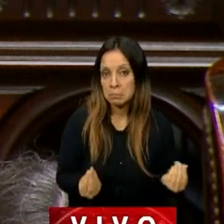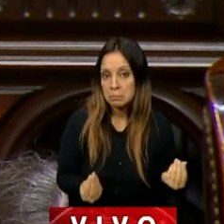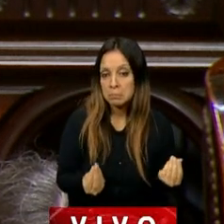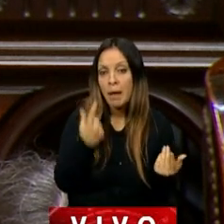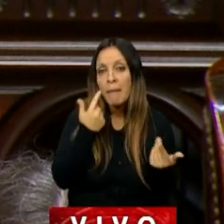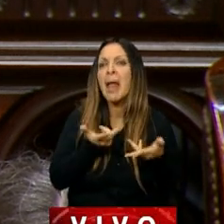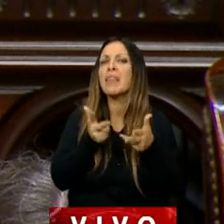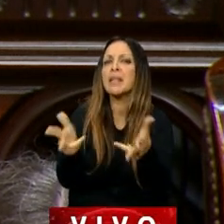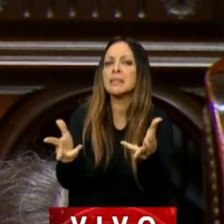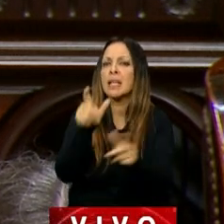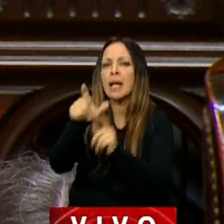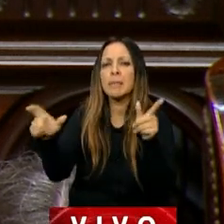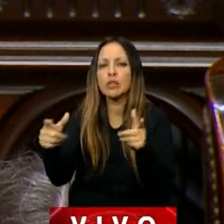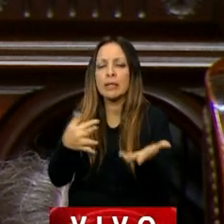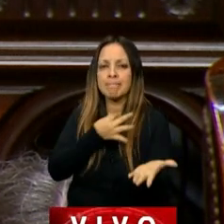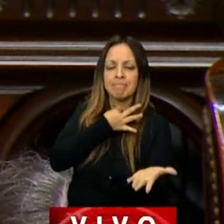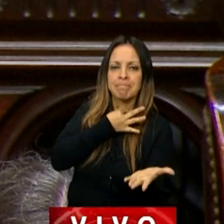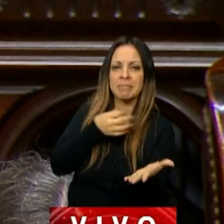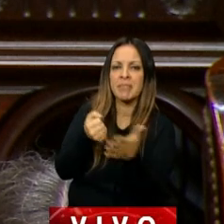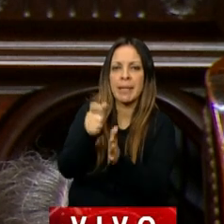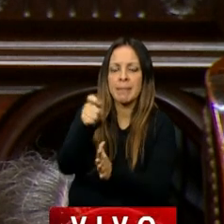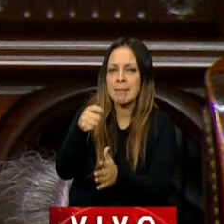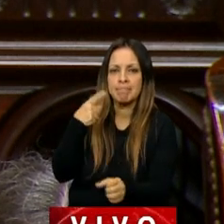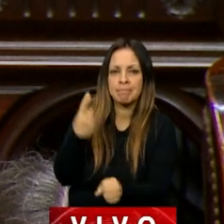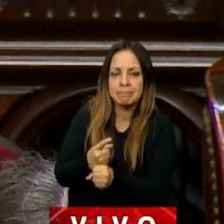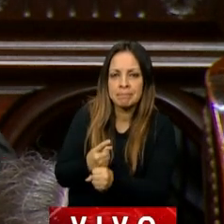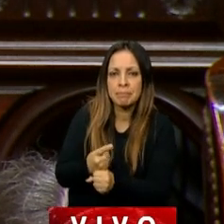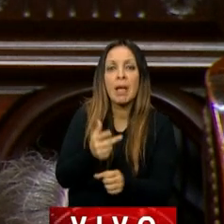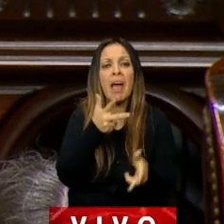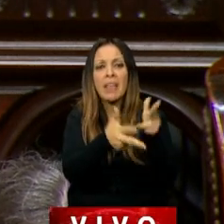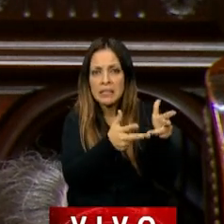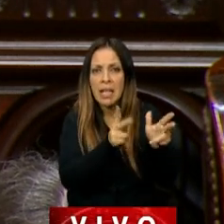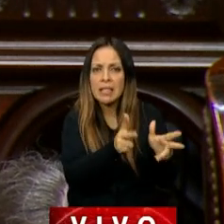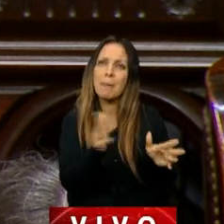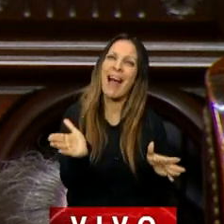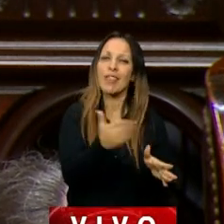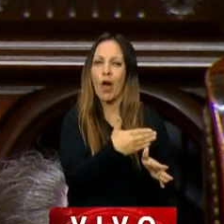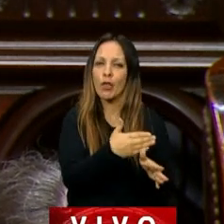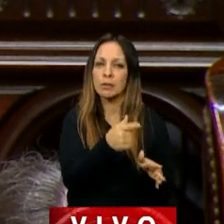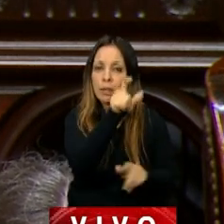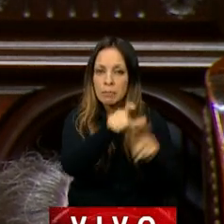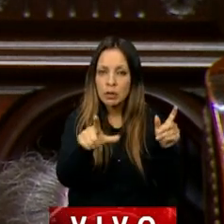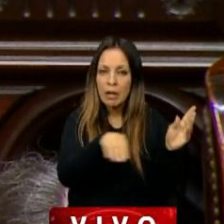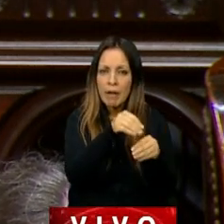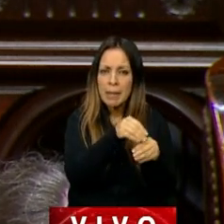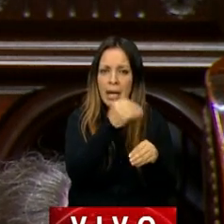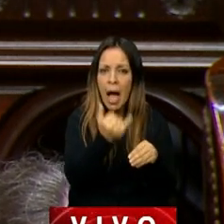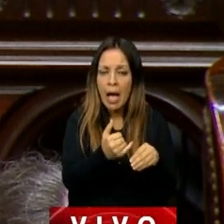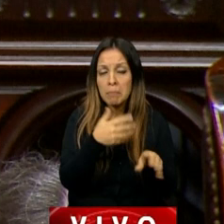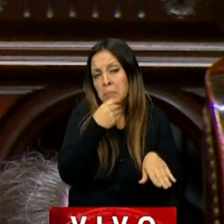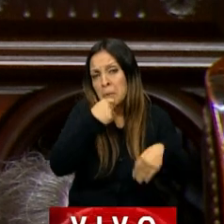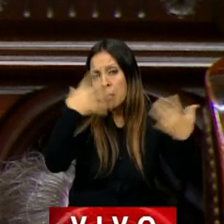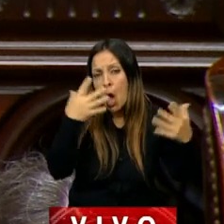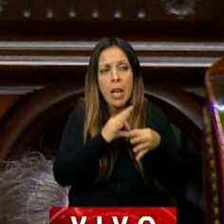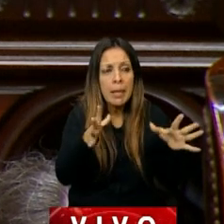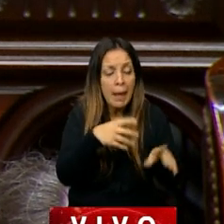los argentinos que no llegan a fin de mes, que se lo digan a los familiares de aquellos que fueron asesinados por caminar por la calle